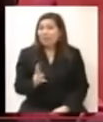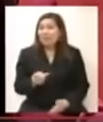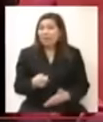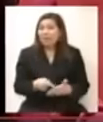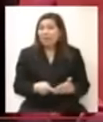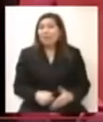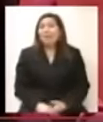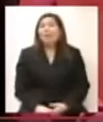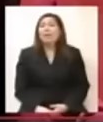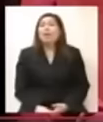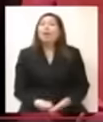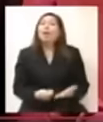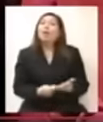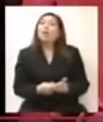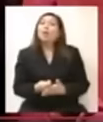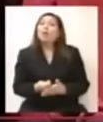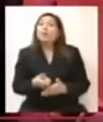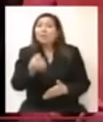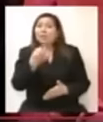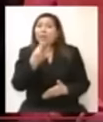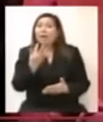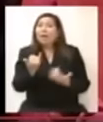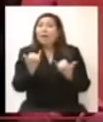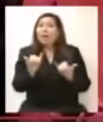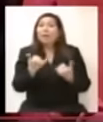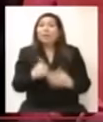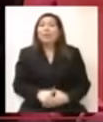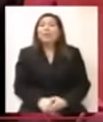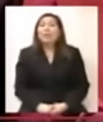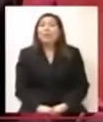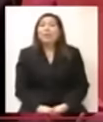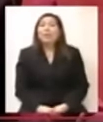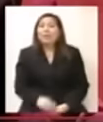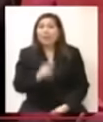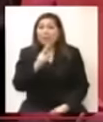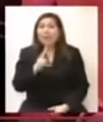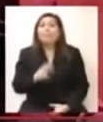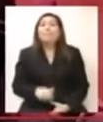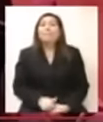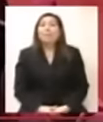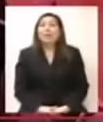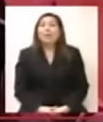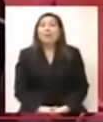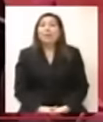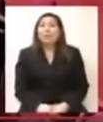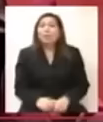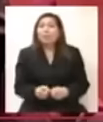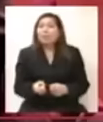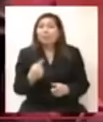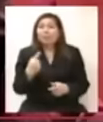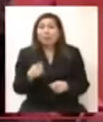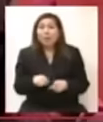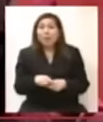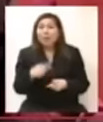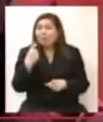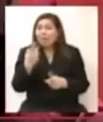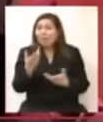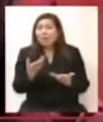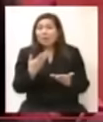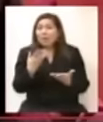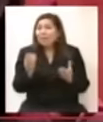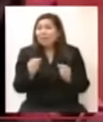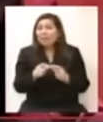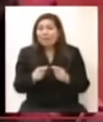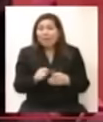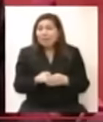ministra el costo de las medicinas actualmente en el Perú es una cuestión de locos una